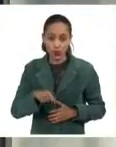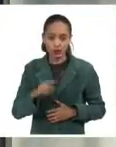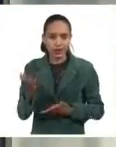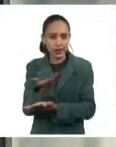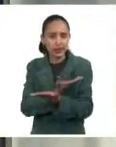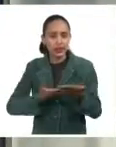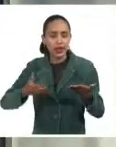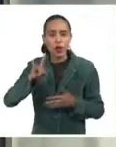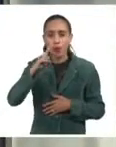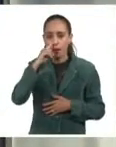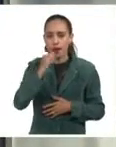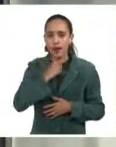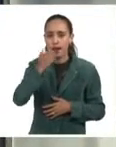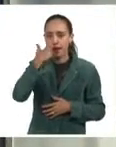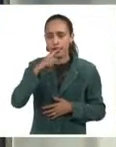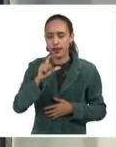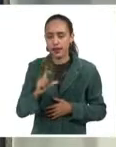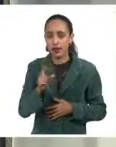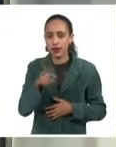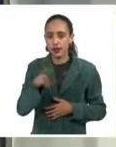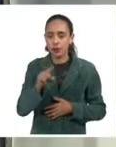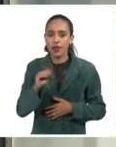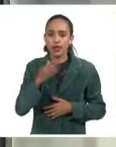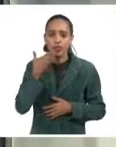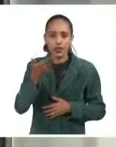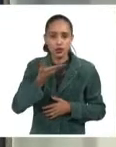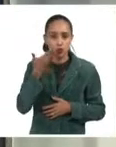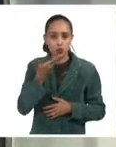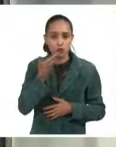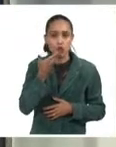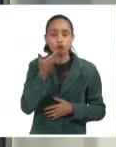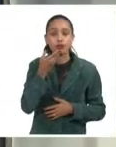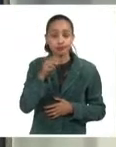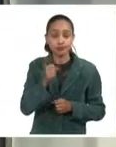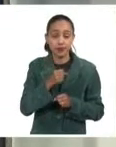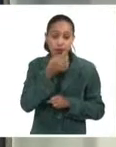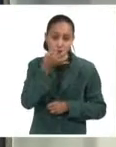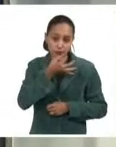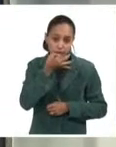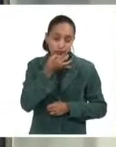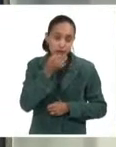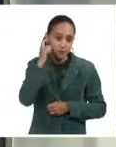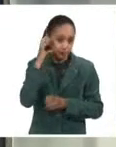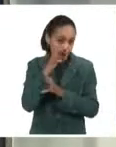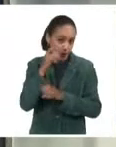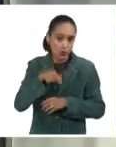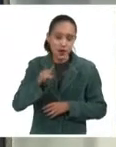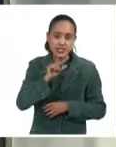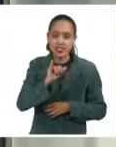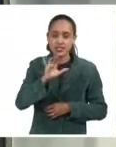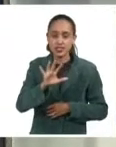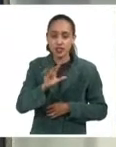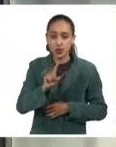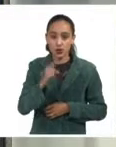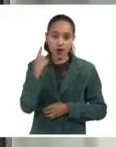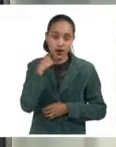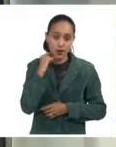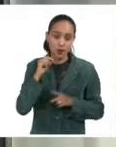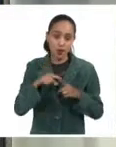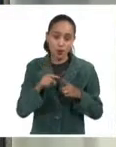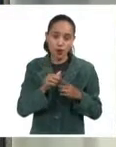en la UNIAC sobre la trascendencia del memorable discurso Palabras a los Intelectuales, pronunciado hace 61 años por el líder histórico de la